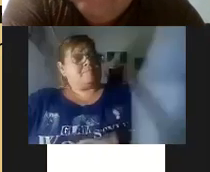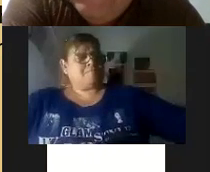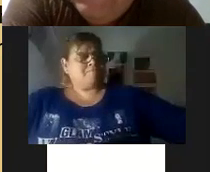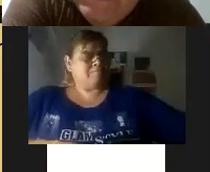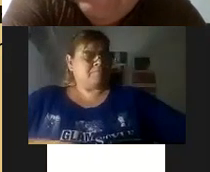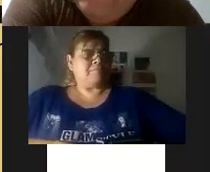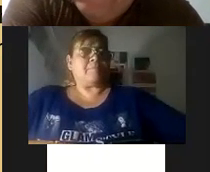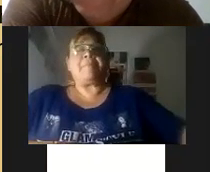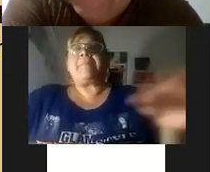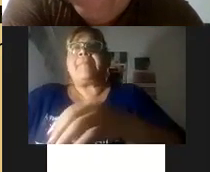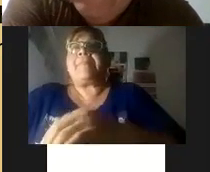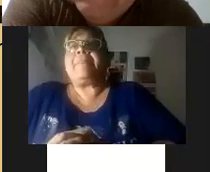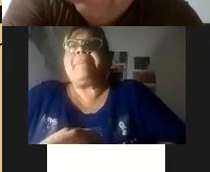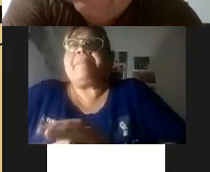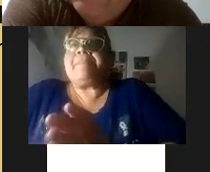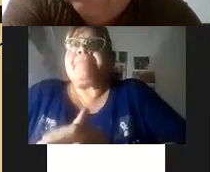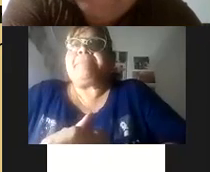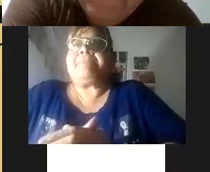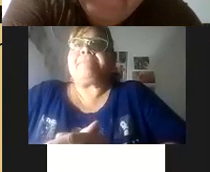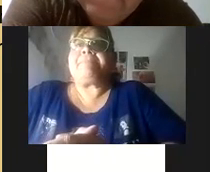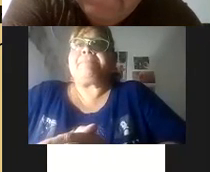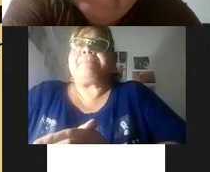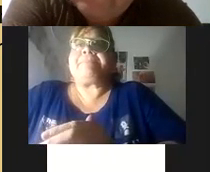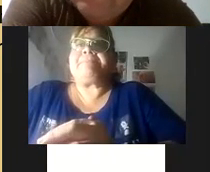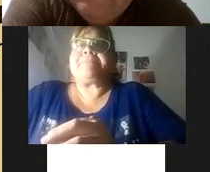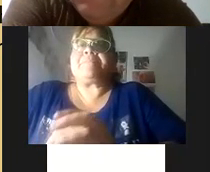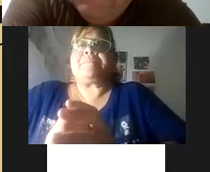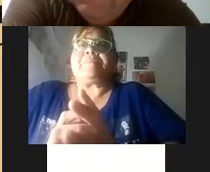del tema de la falta de calcio y todo ese tipo de cosas.